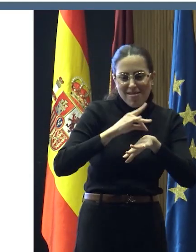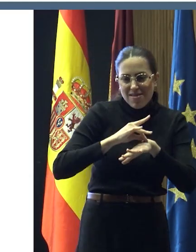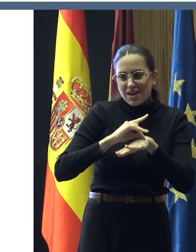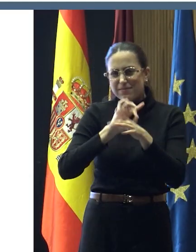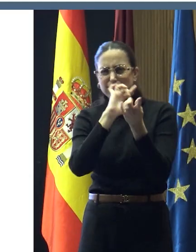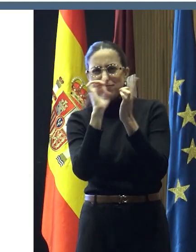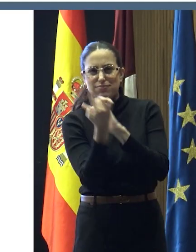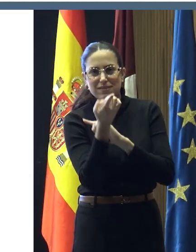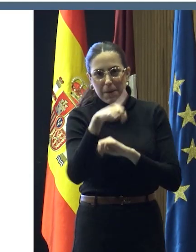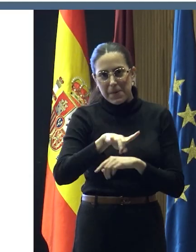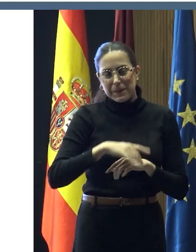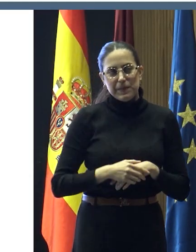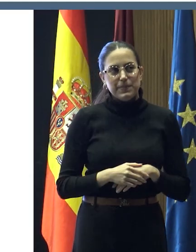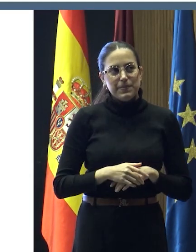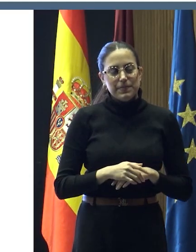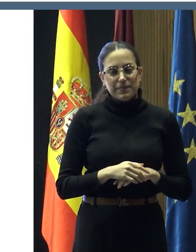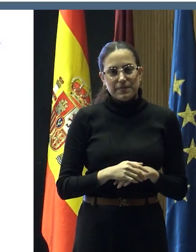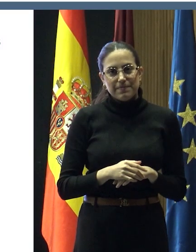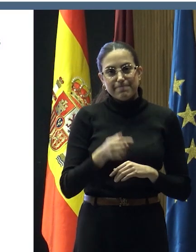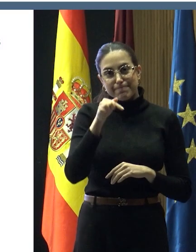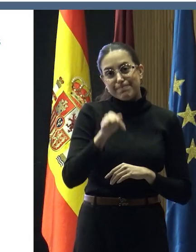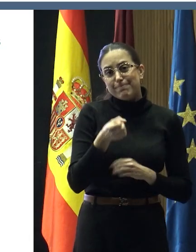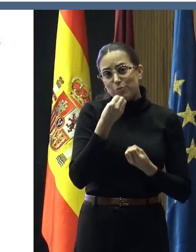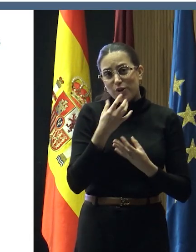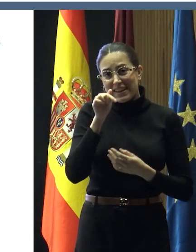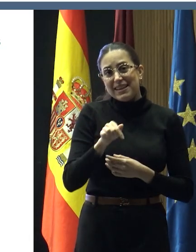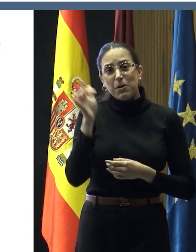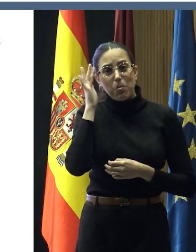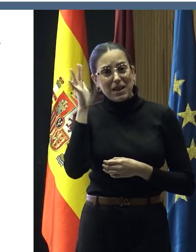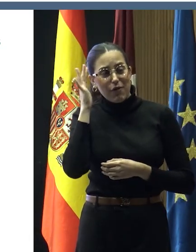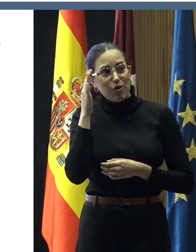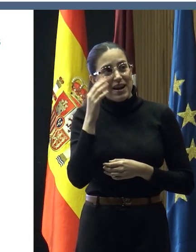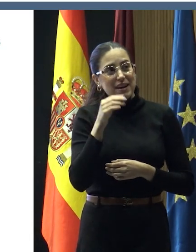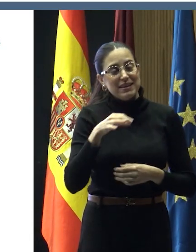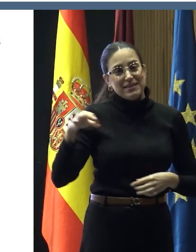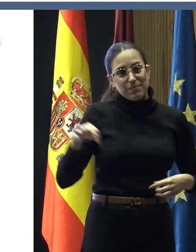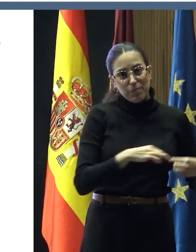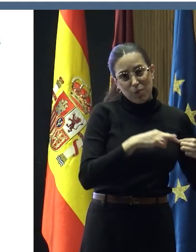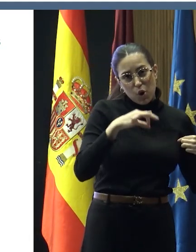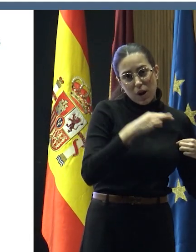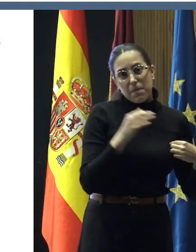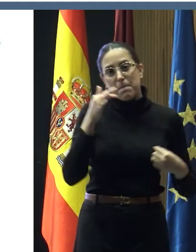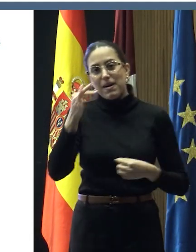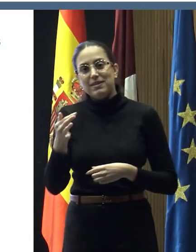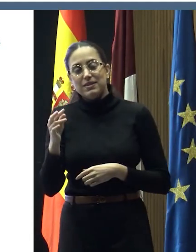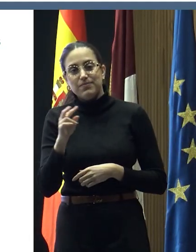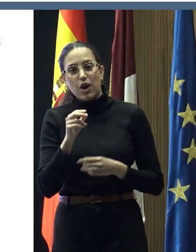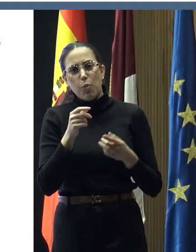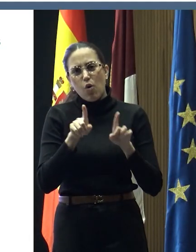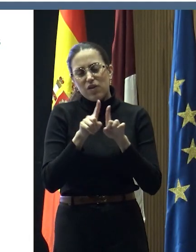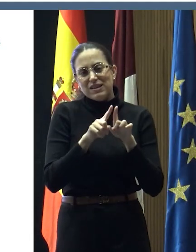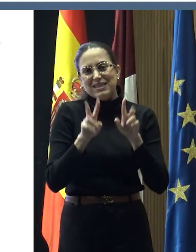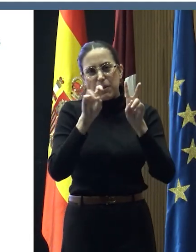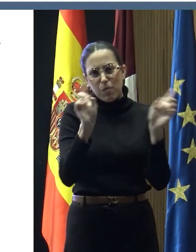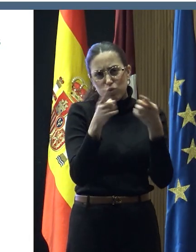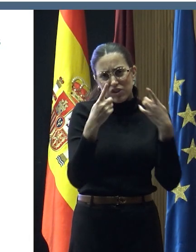etcétera. Bueno, aquí os he puesto una metáfora de un violín y un violonchelo. Los